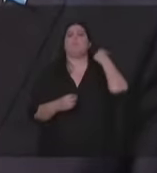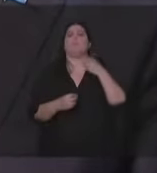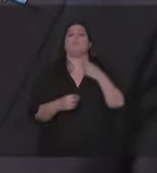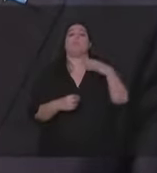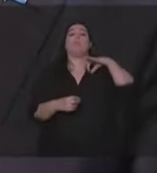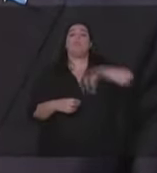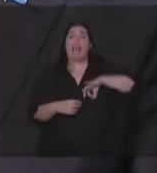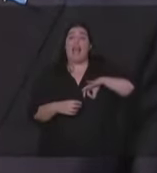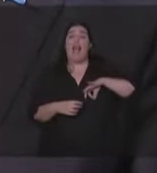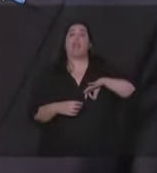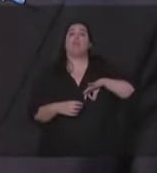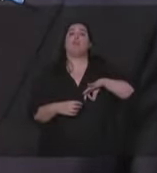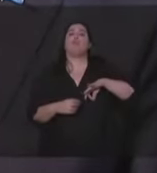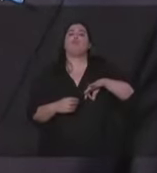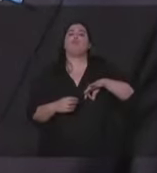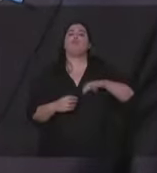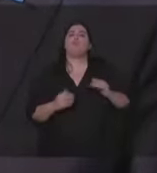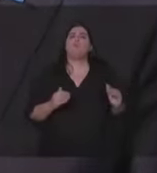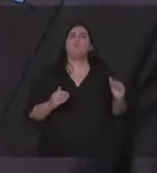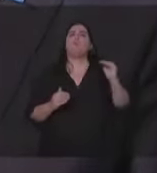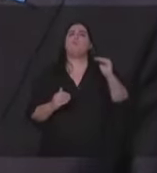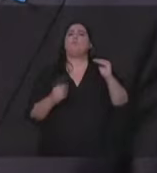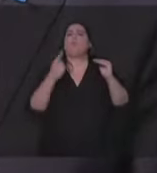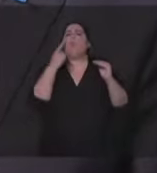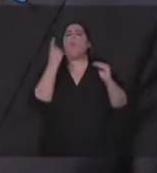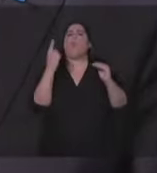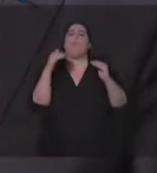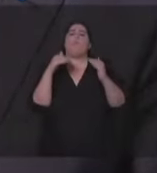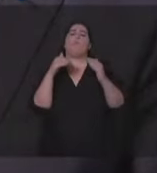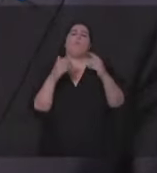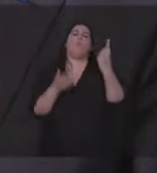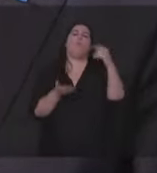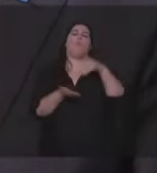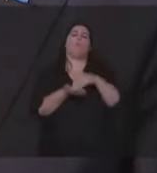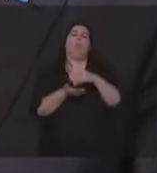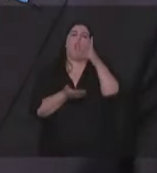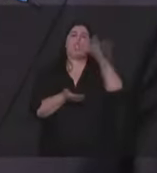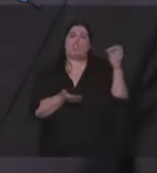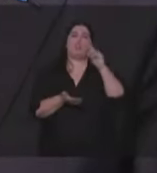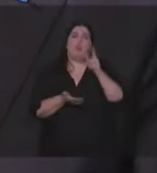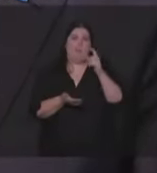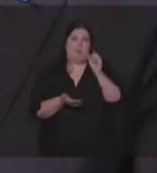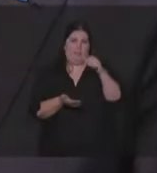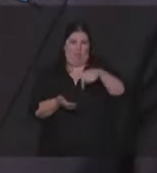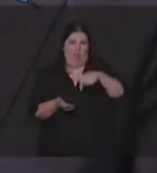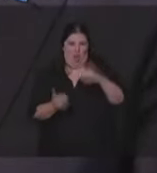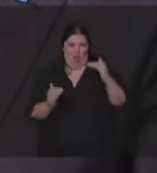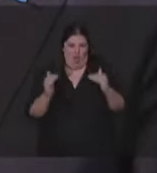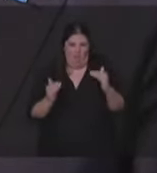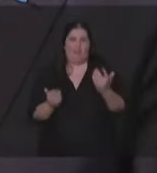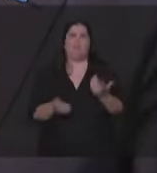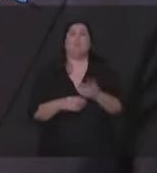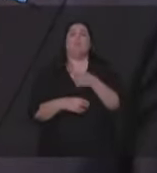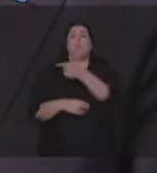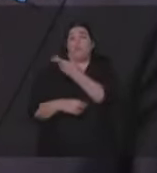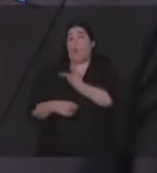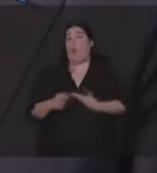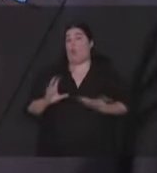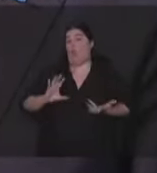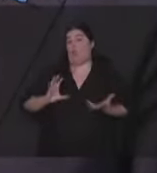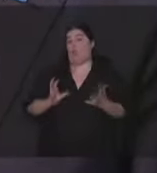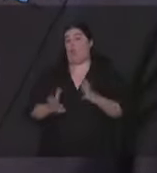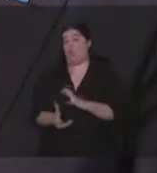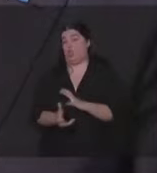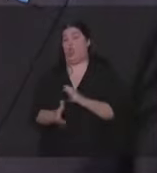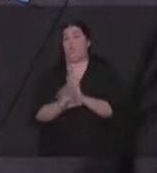salarios eran el equivalente de 800000 pesos de hoy 800 pero sabes que como tu gobierno lo destrozó y lo llevó